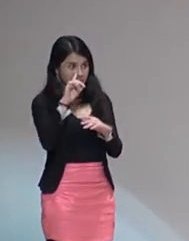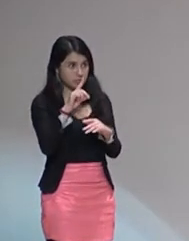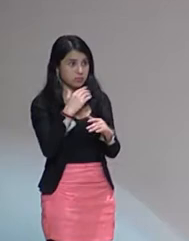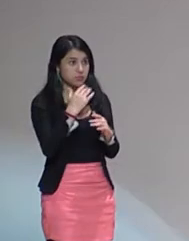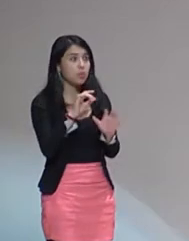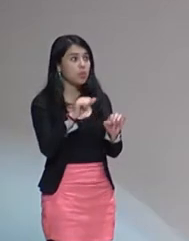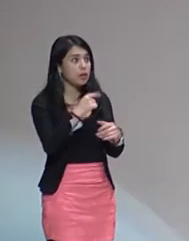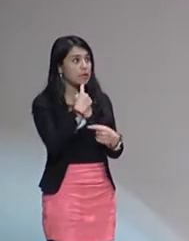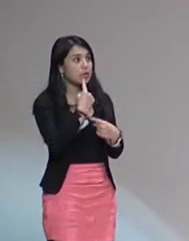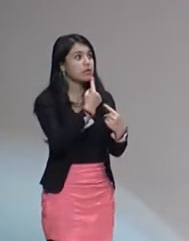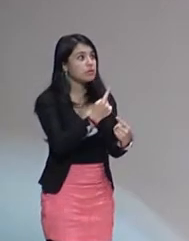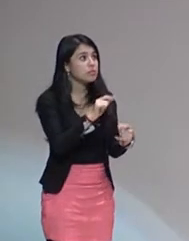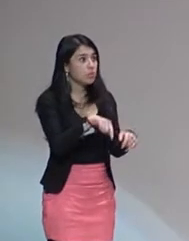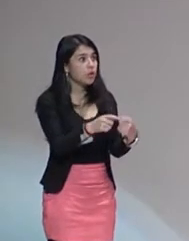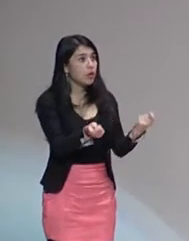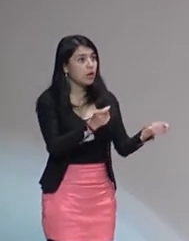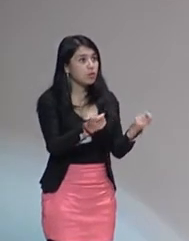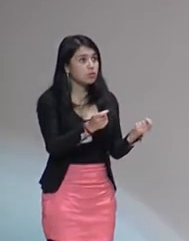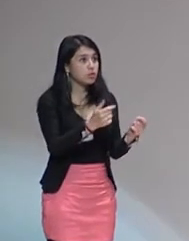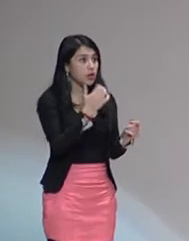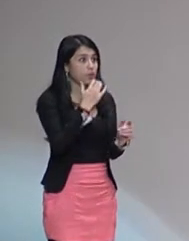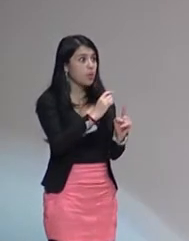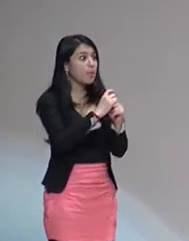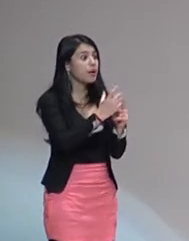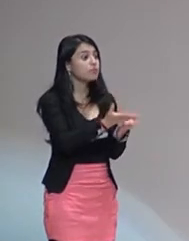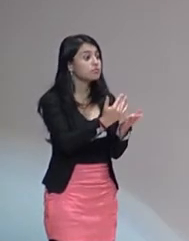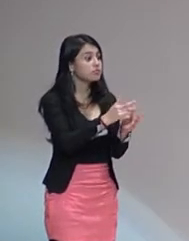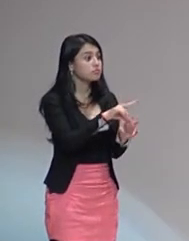que se puede otorgar la palabra.